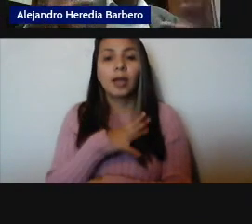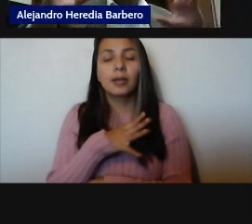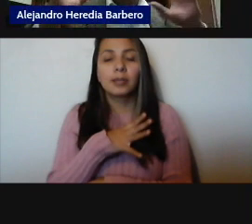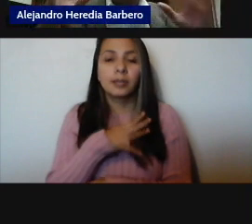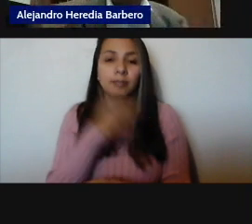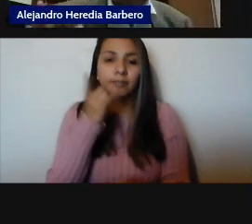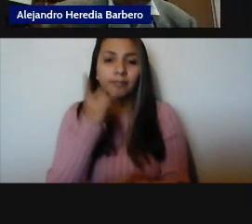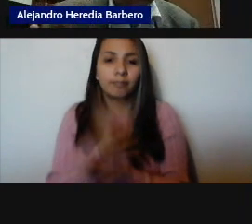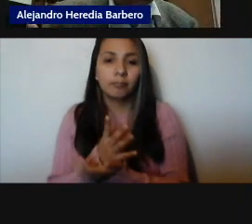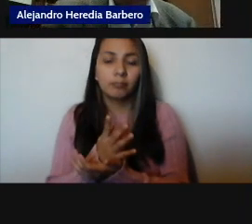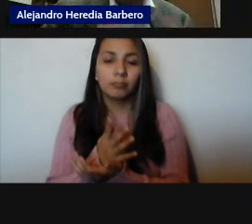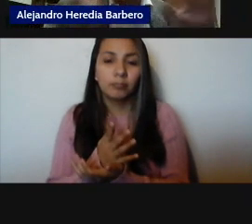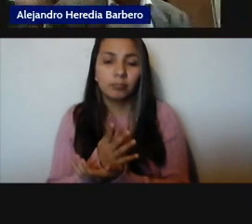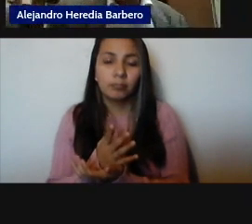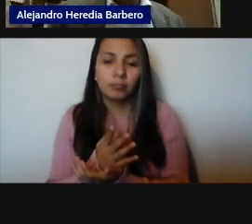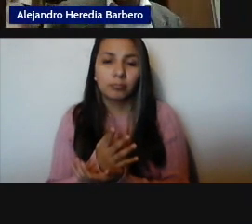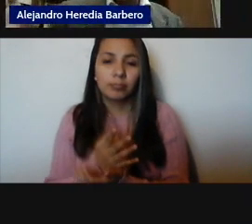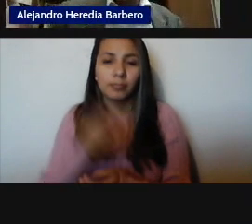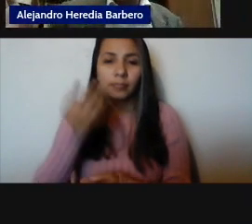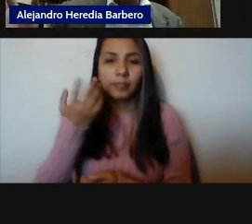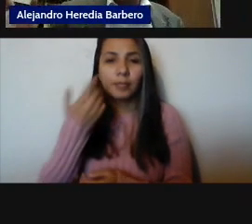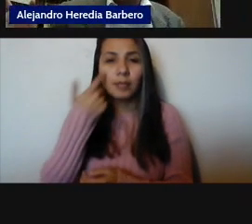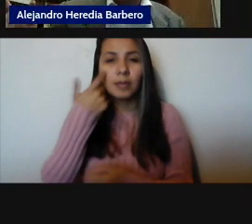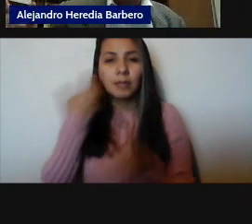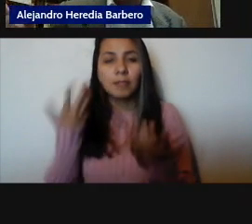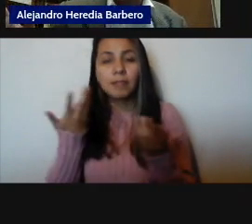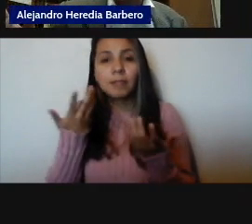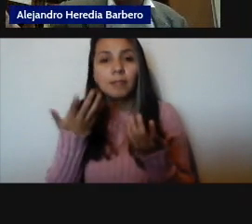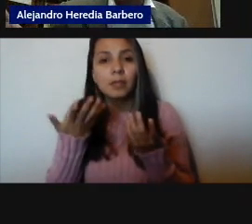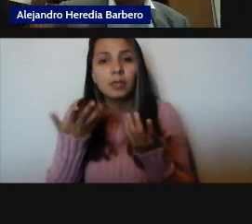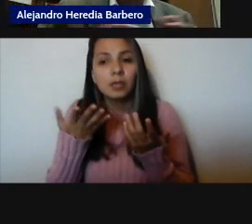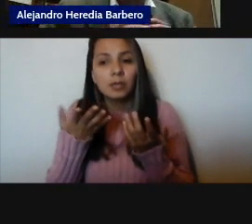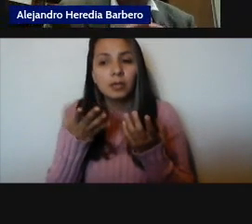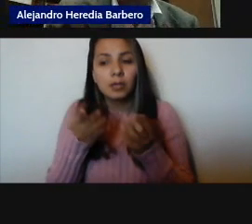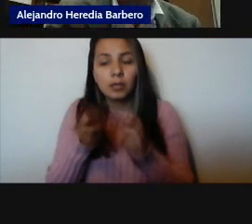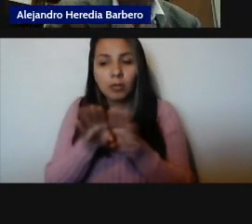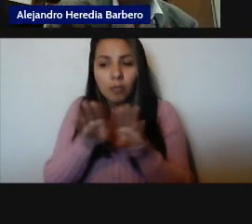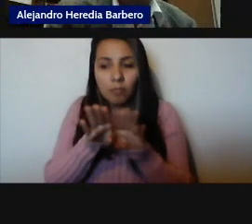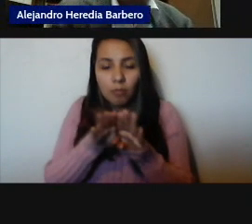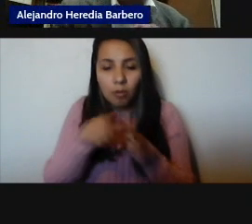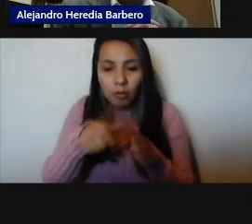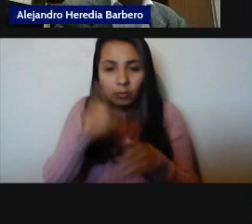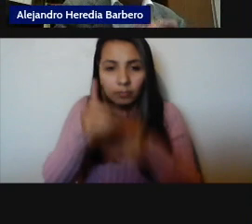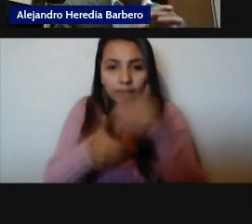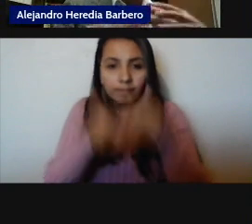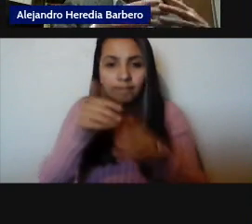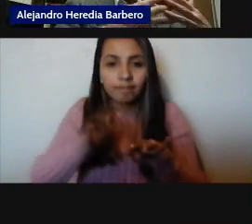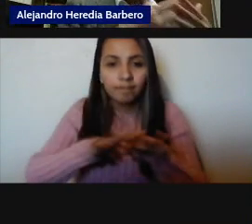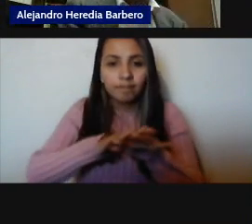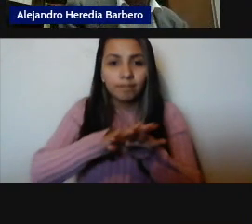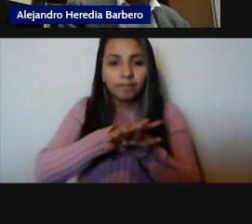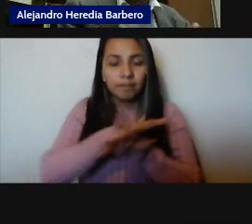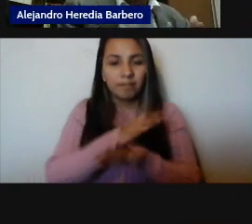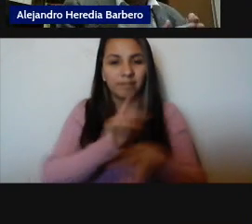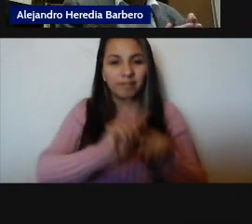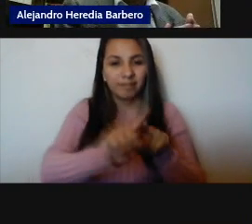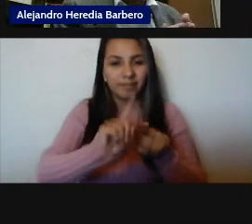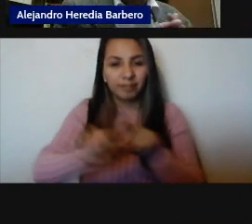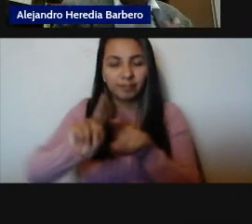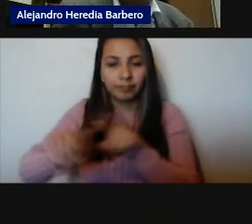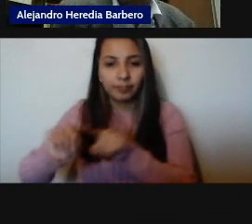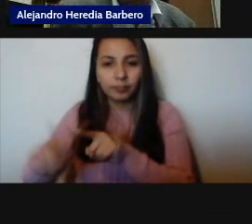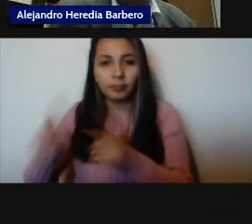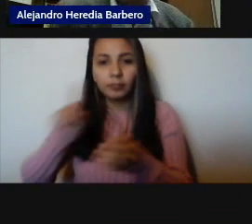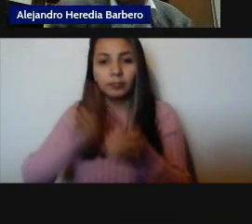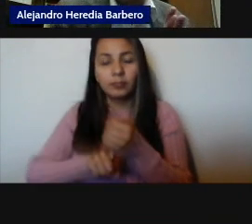Tenemos entonces que estos escenarios los tenemos que plantear simplemente para ver qué es lo que conduce el cambio